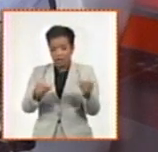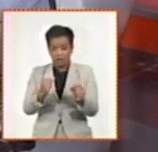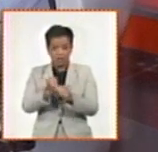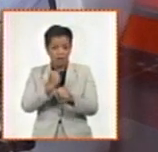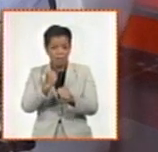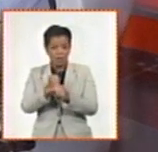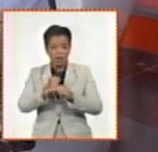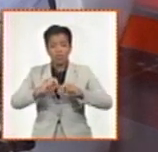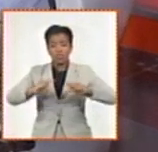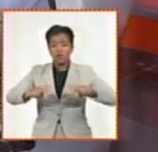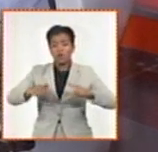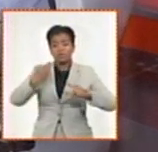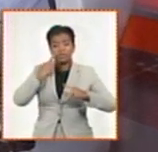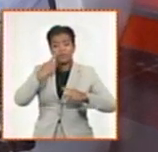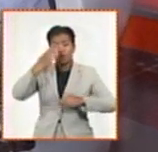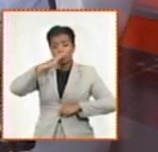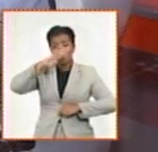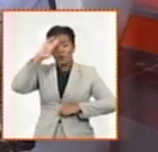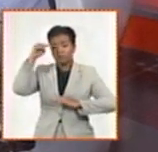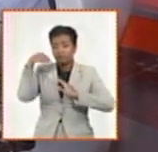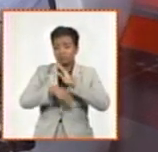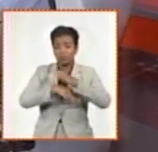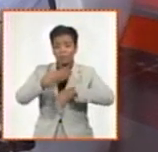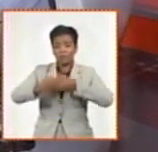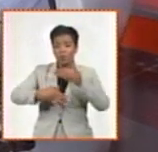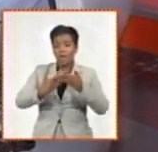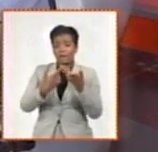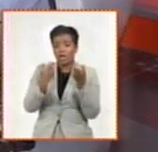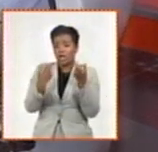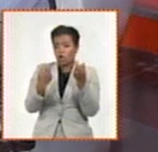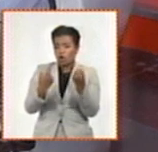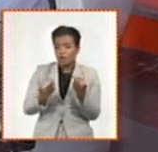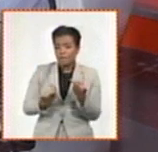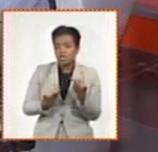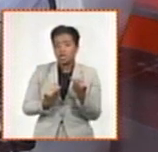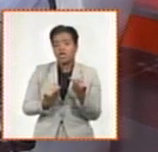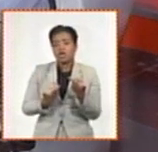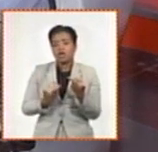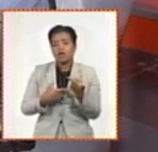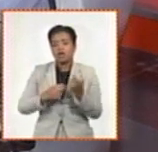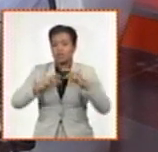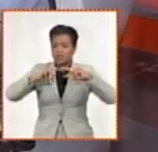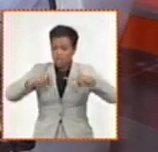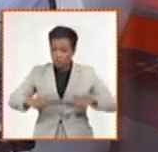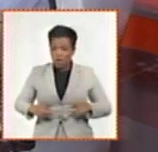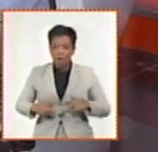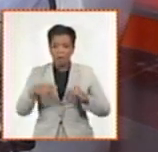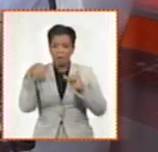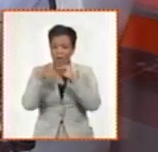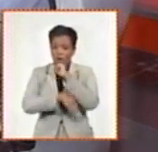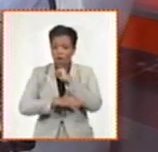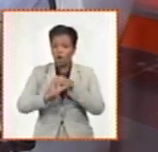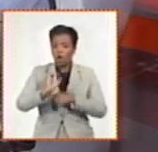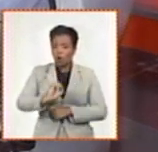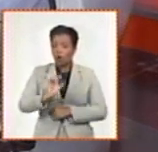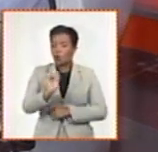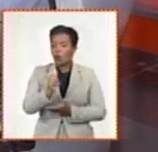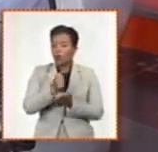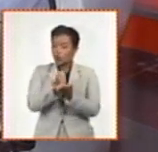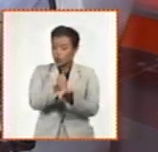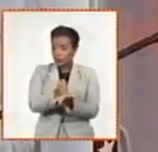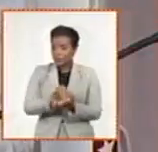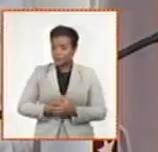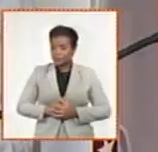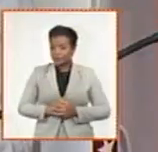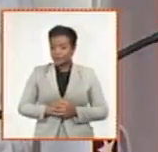la carencia, las dificultades económicas, o era un camino intencionadamente estimulado. A ver,